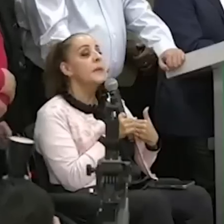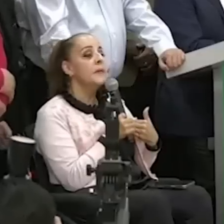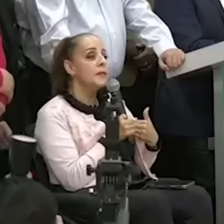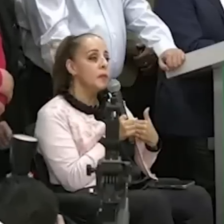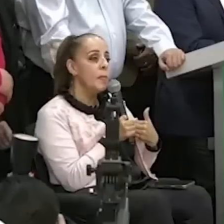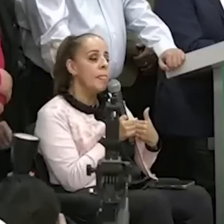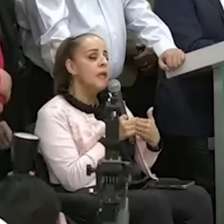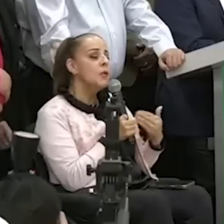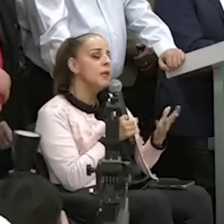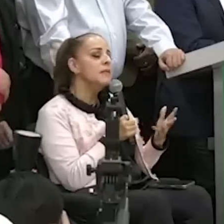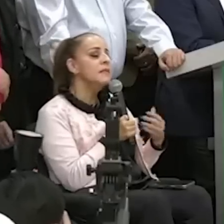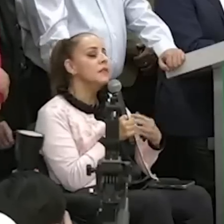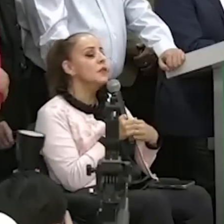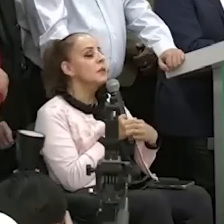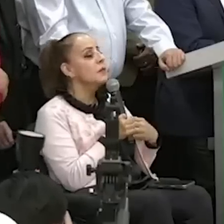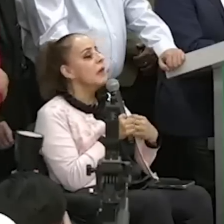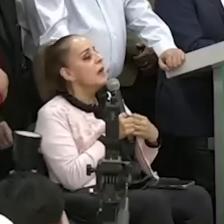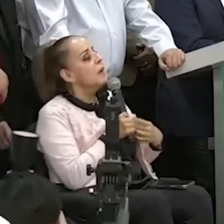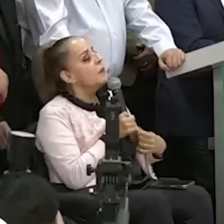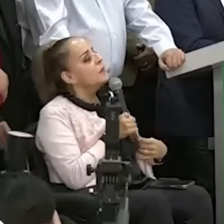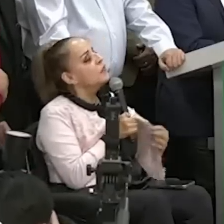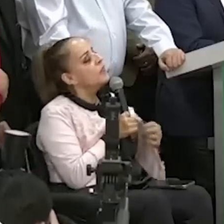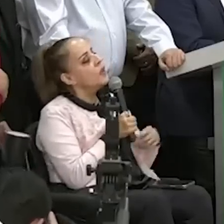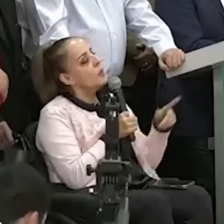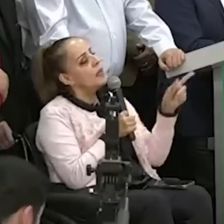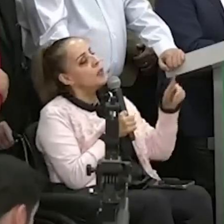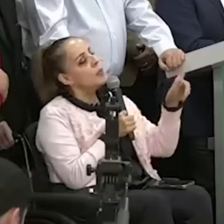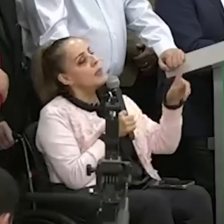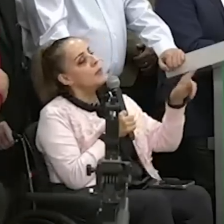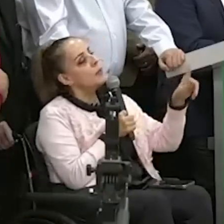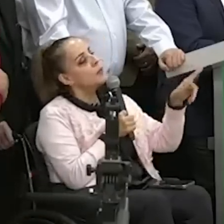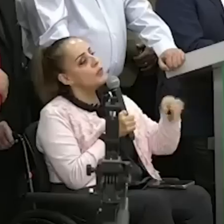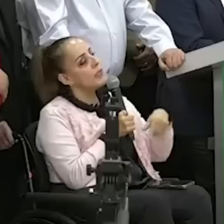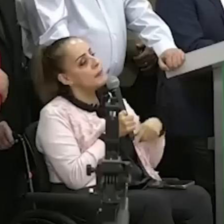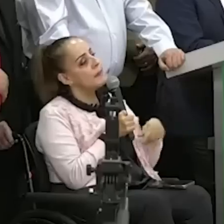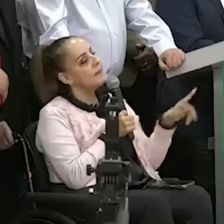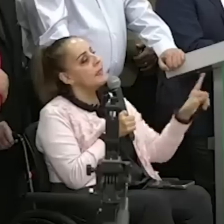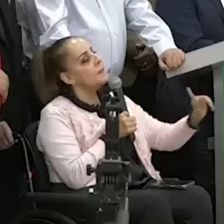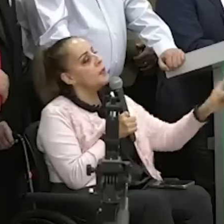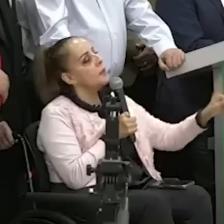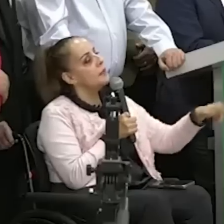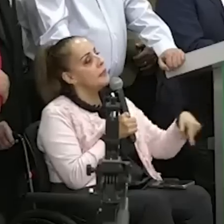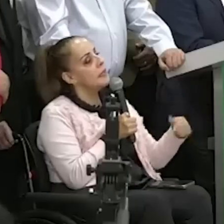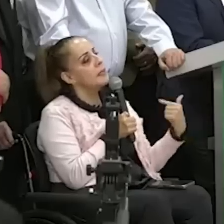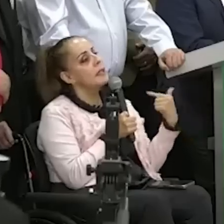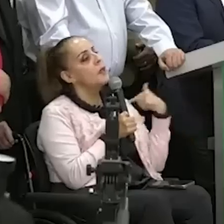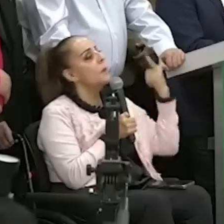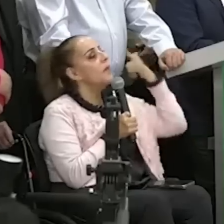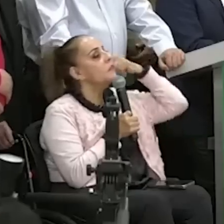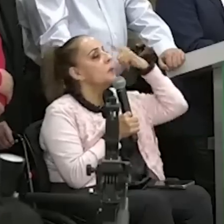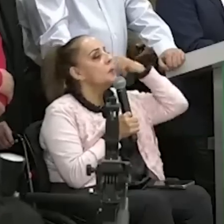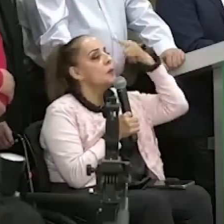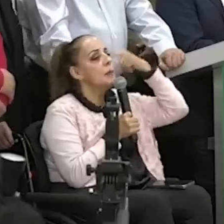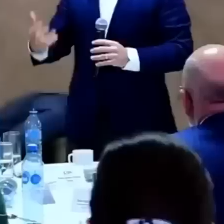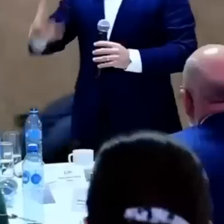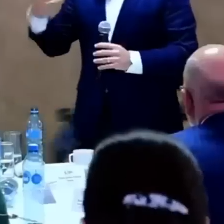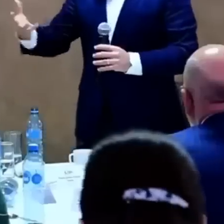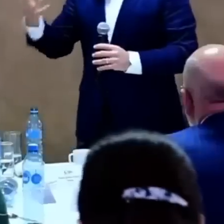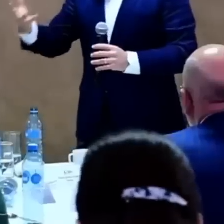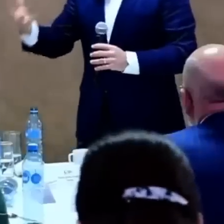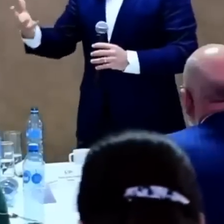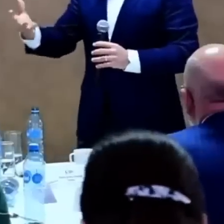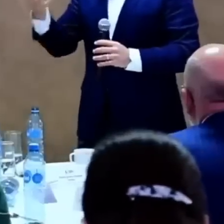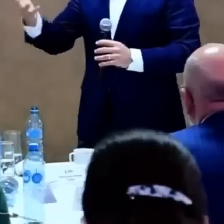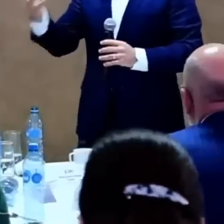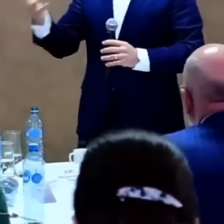la presencia de las Fuerzas Armadas hasta el 2028, lo cual ha llevado a romper la alianza Va por México.